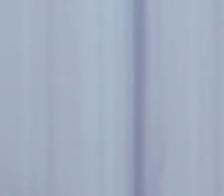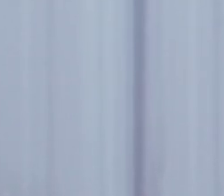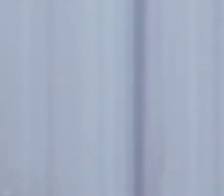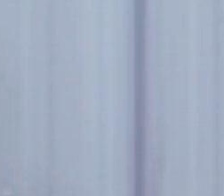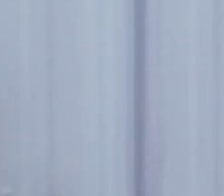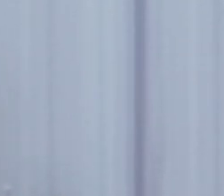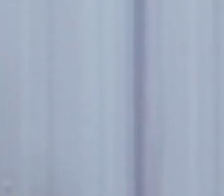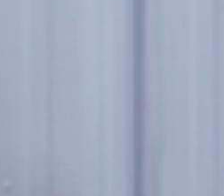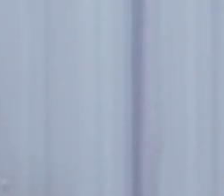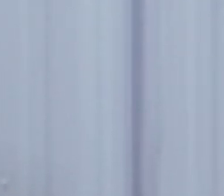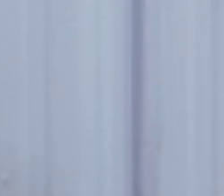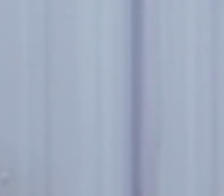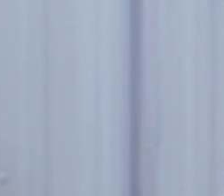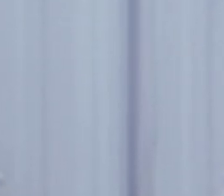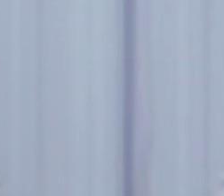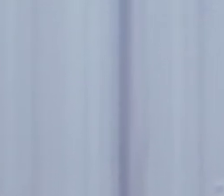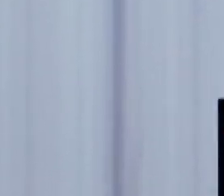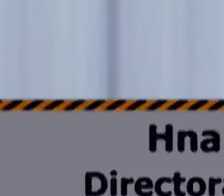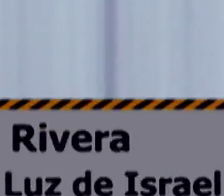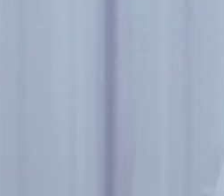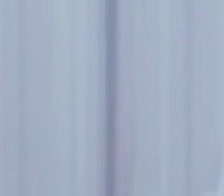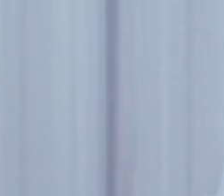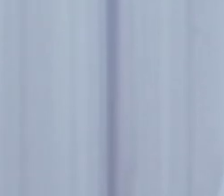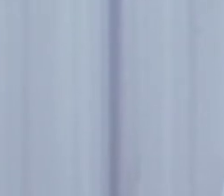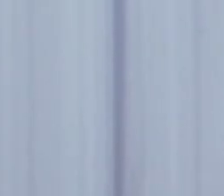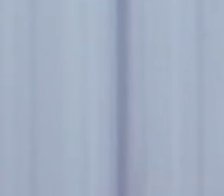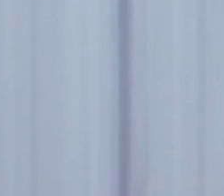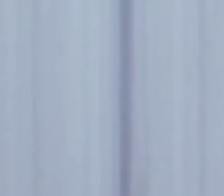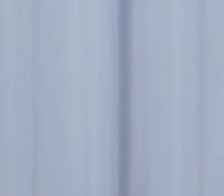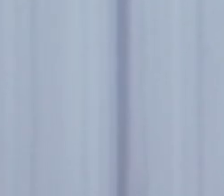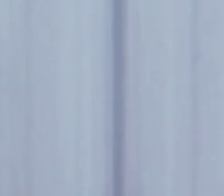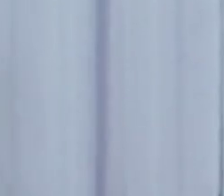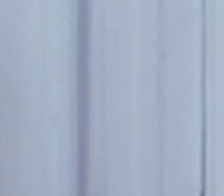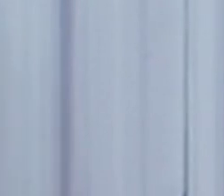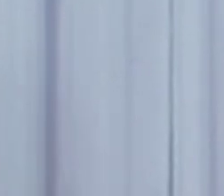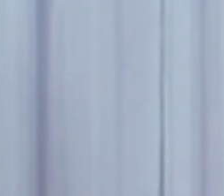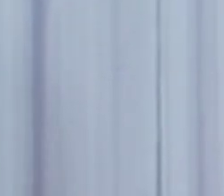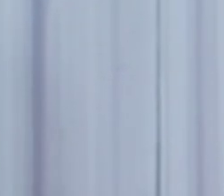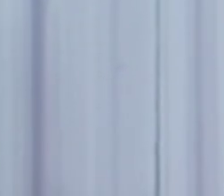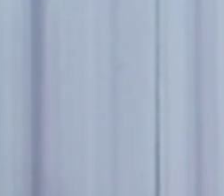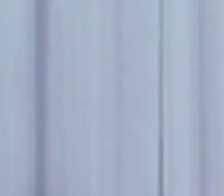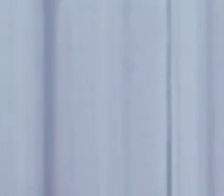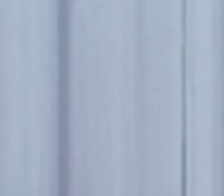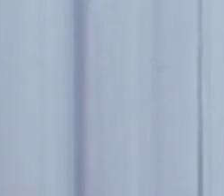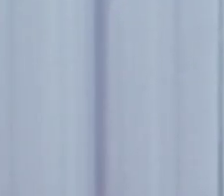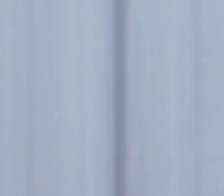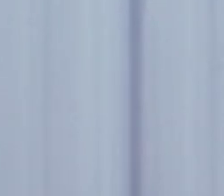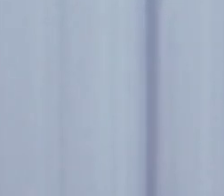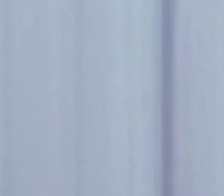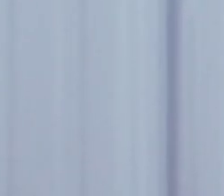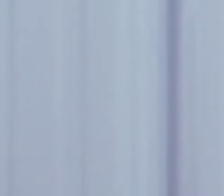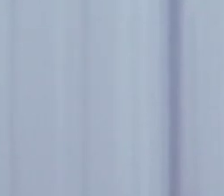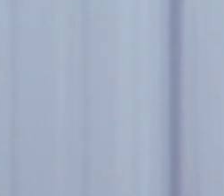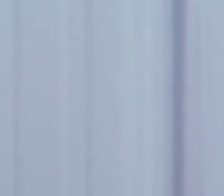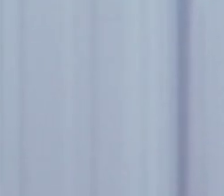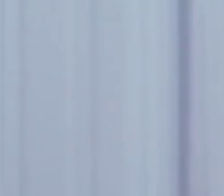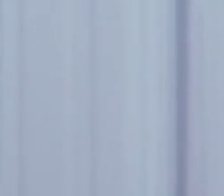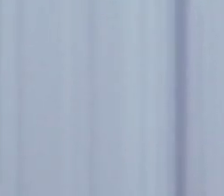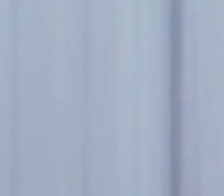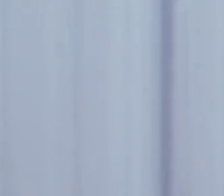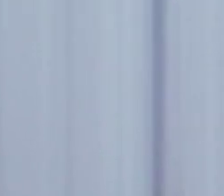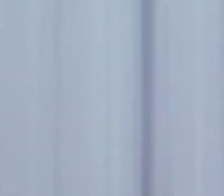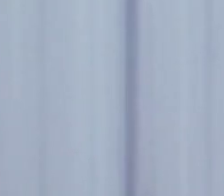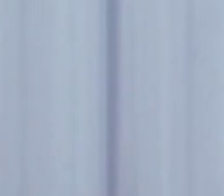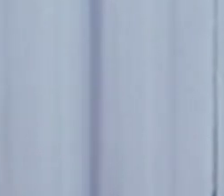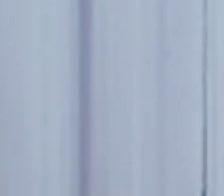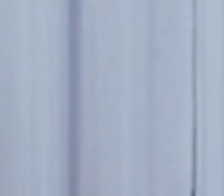al Señor. En esta tarde, yo traigo un tema muy especial y se titula Los llamados de Dios. Los llamados